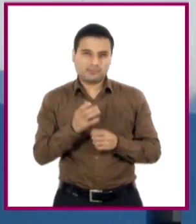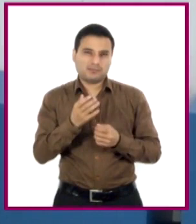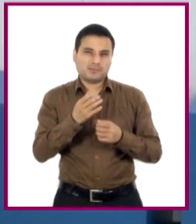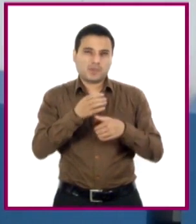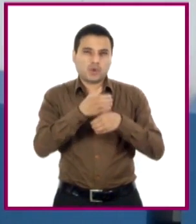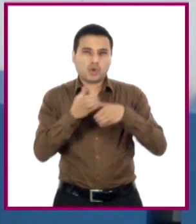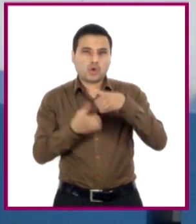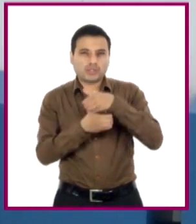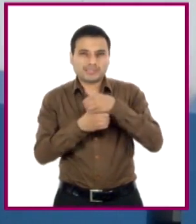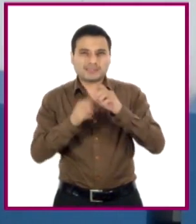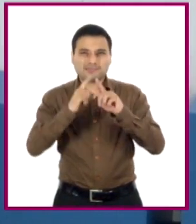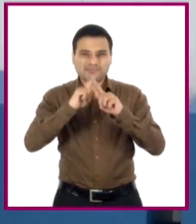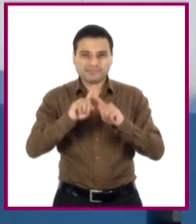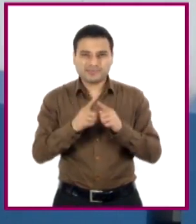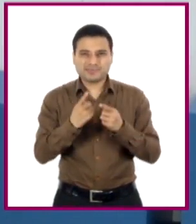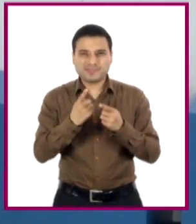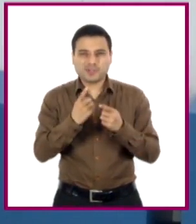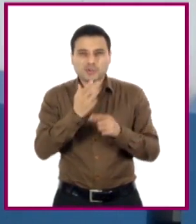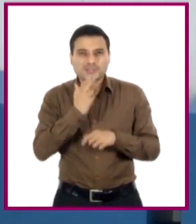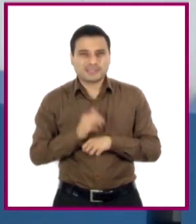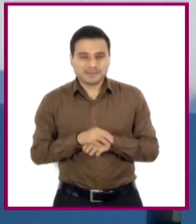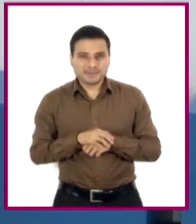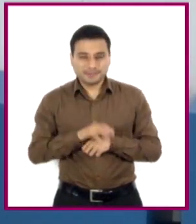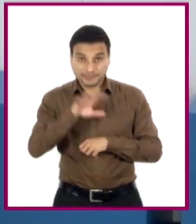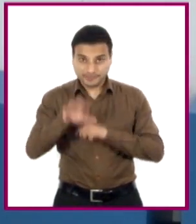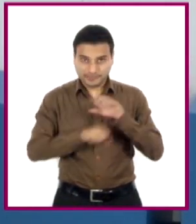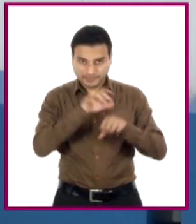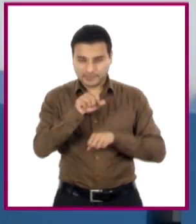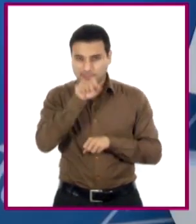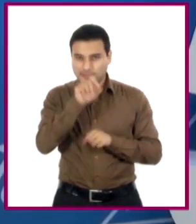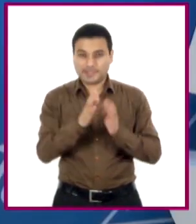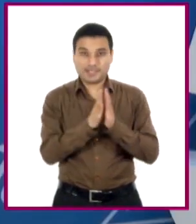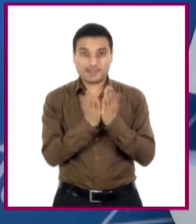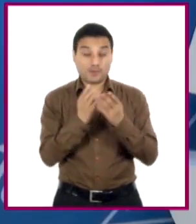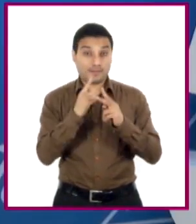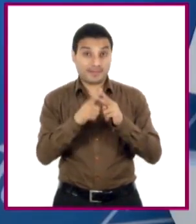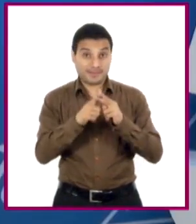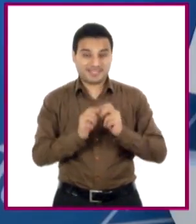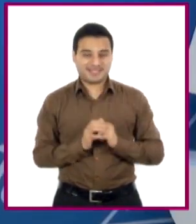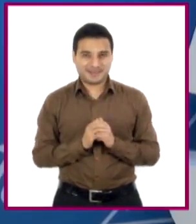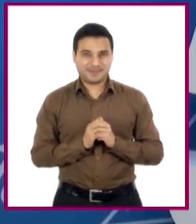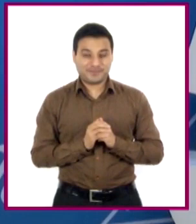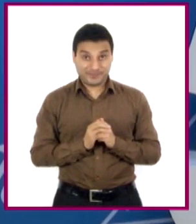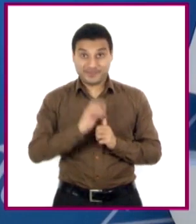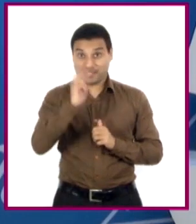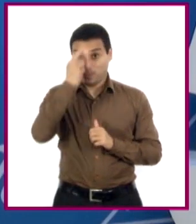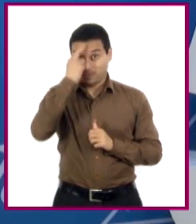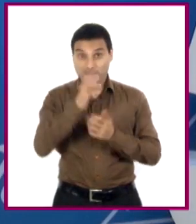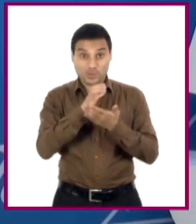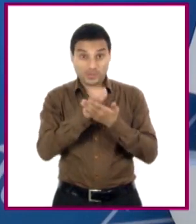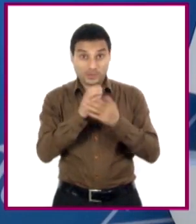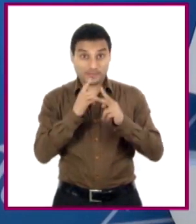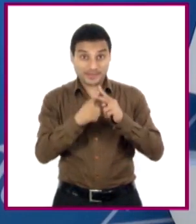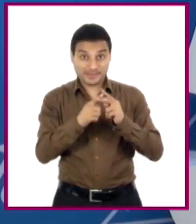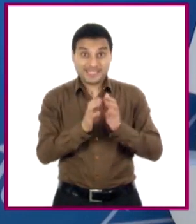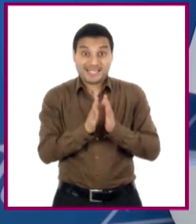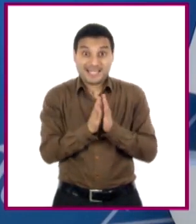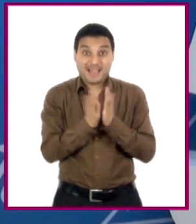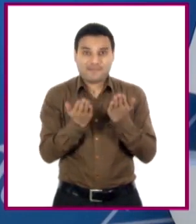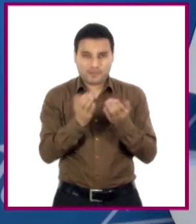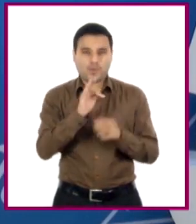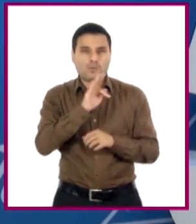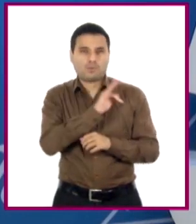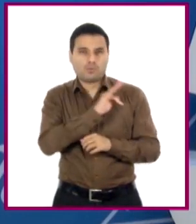alcance, además de su libro de texto de la asignatura de matemáticas. Recuerden tener con ustedes su cuaderno de matemáticas para